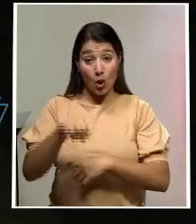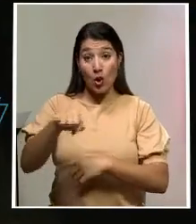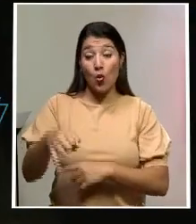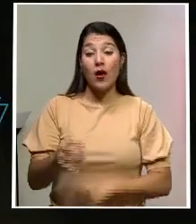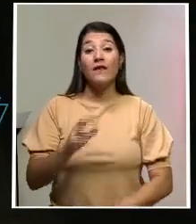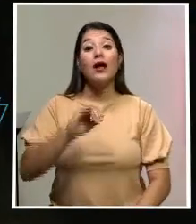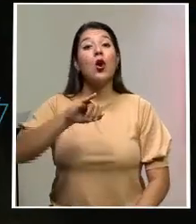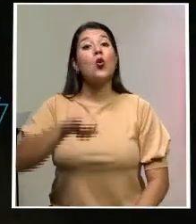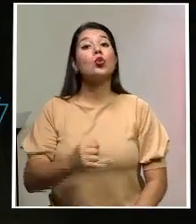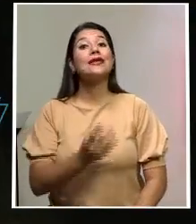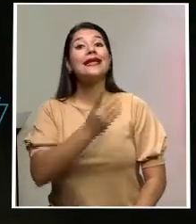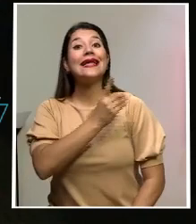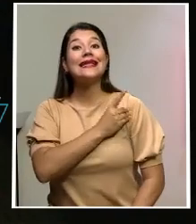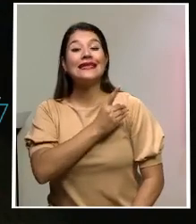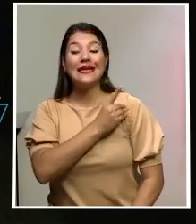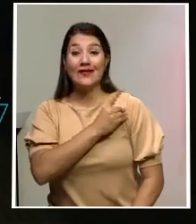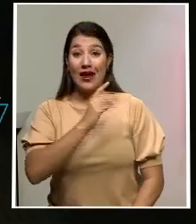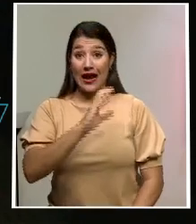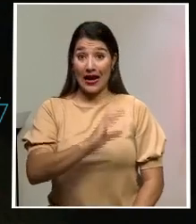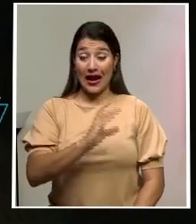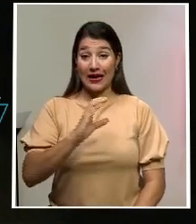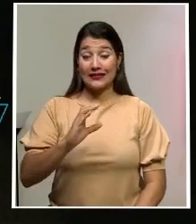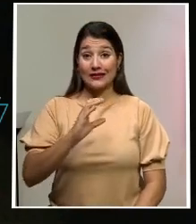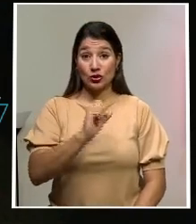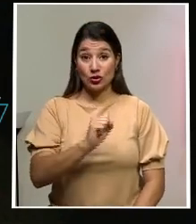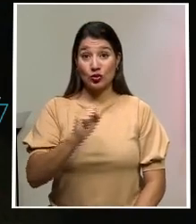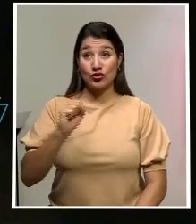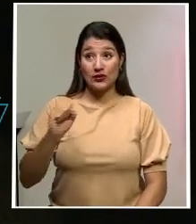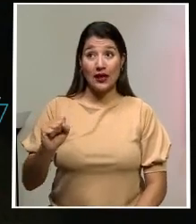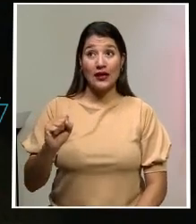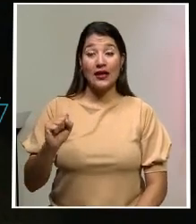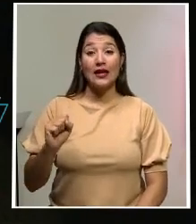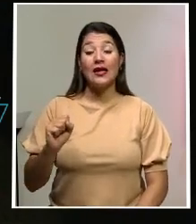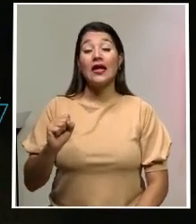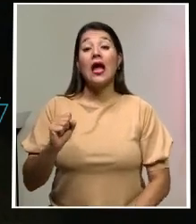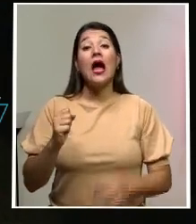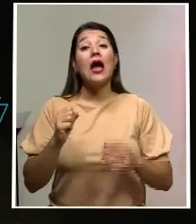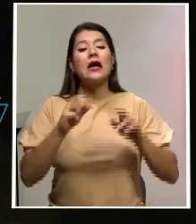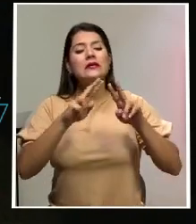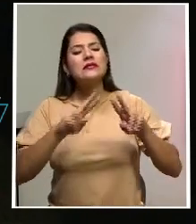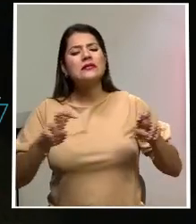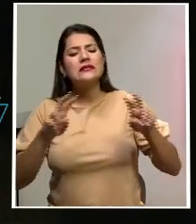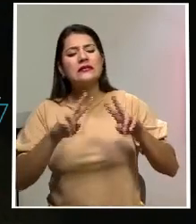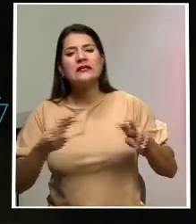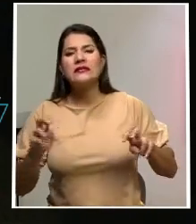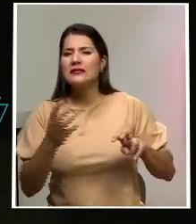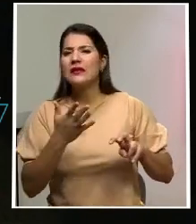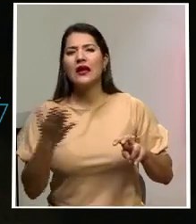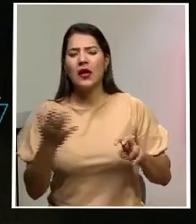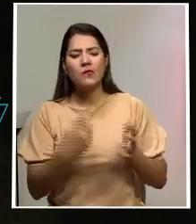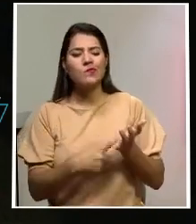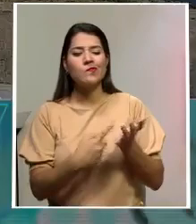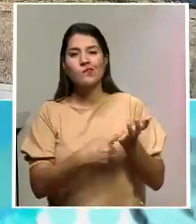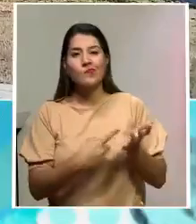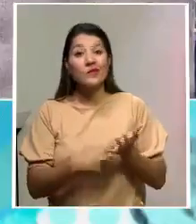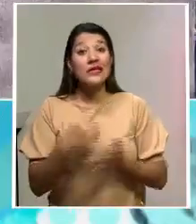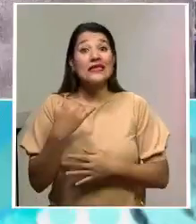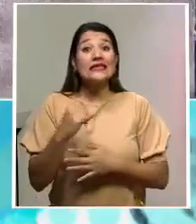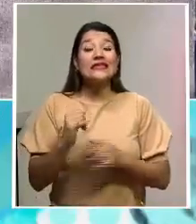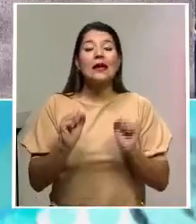Junta Directiva de la Caja Costarricense de Seguro Social analiza la posibilidad